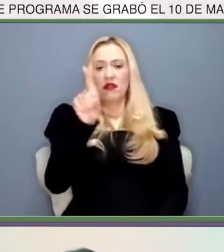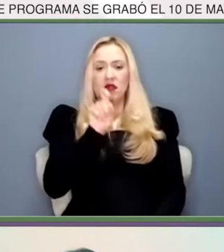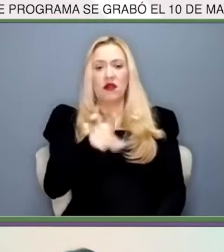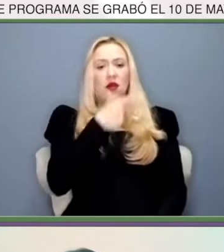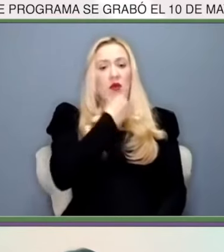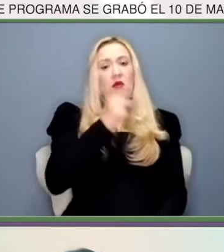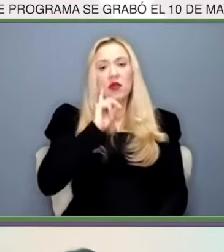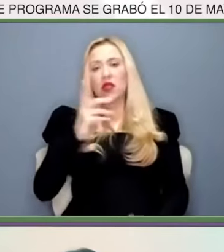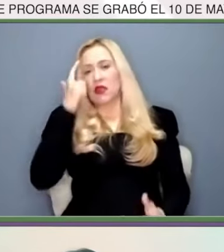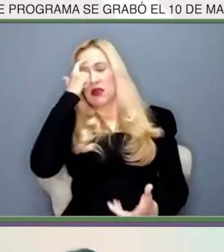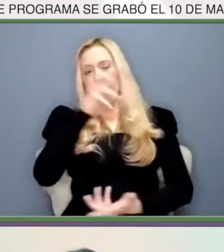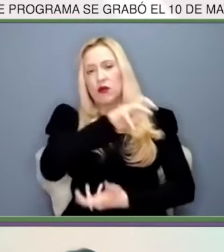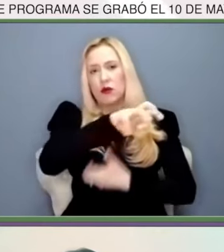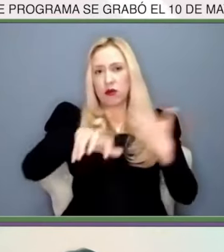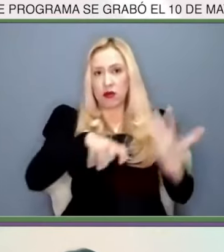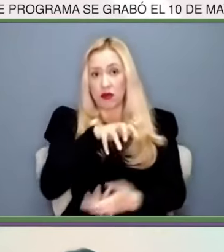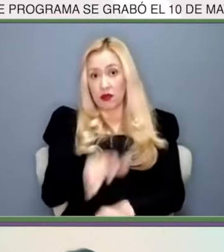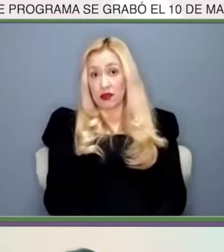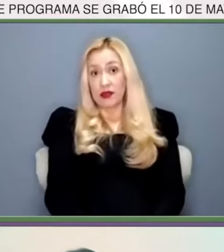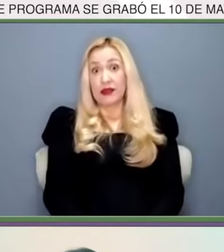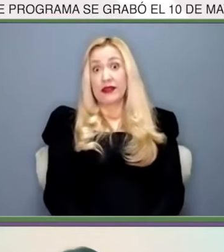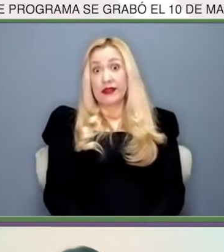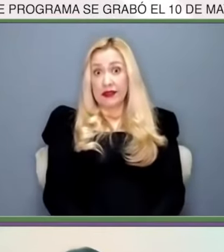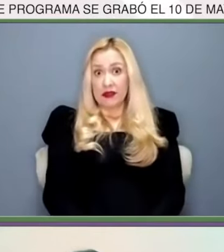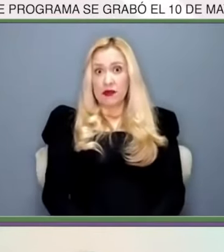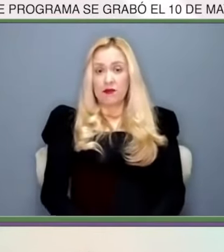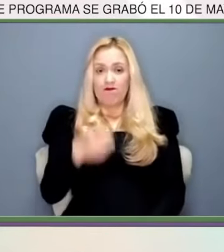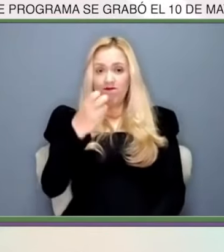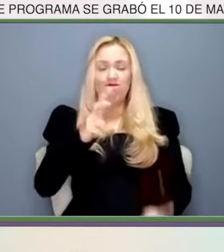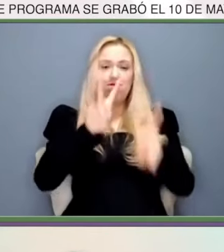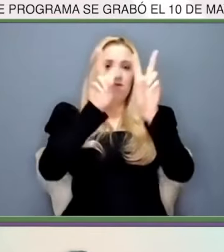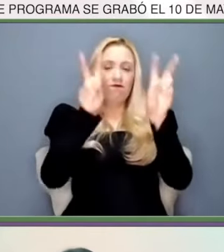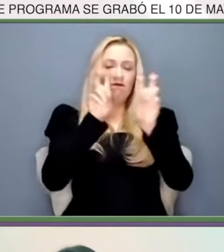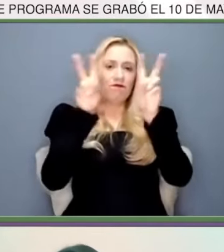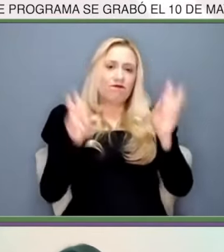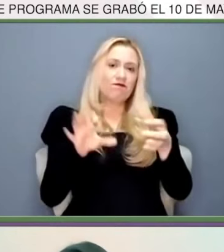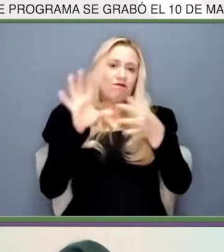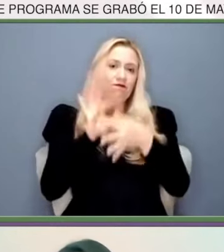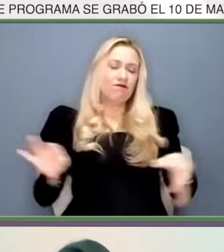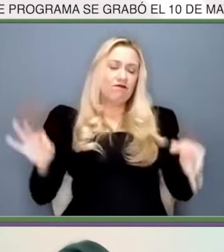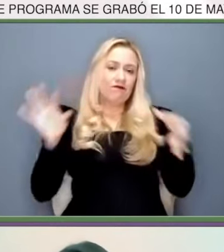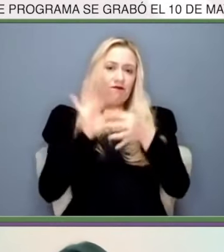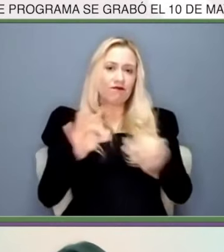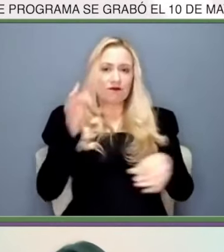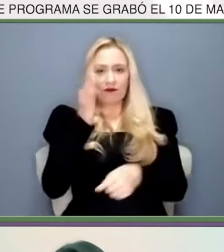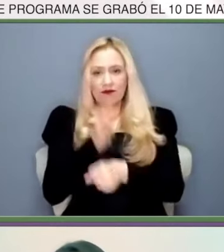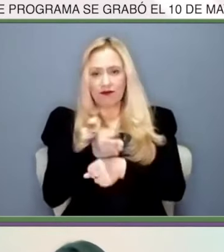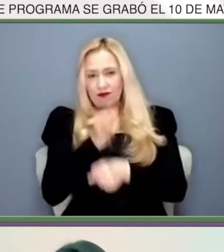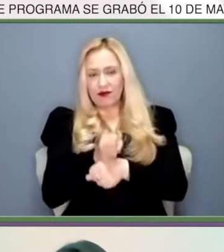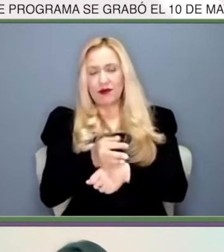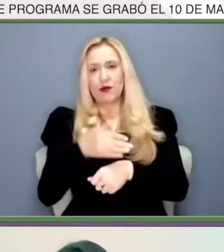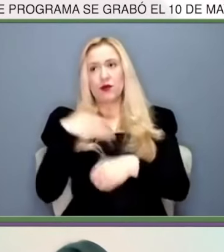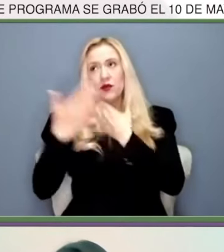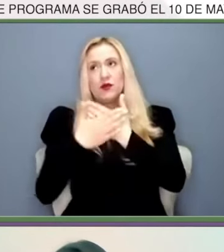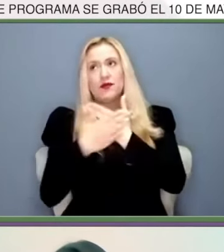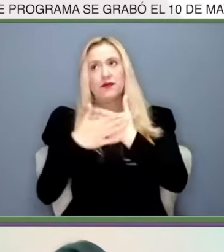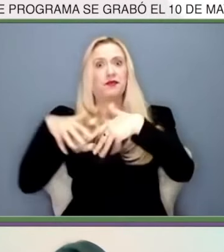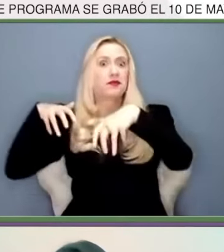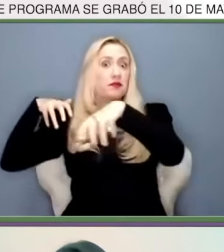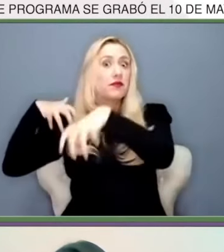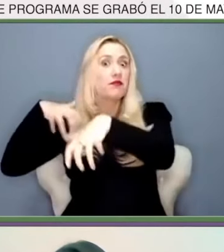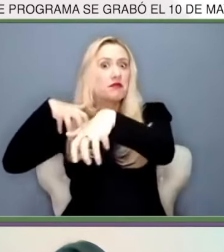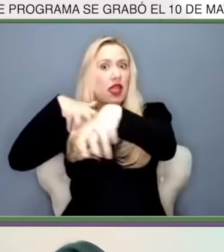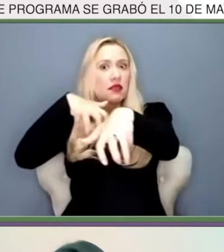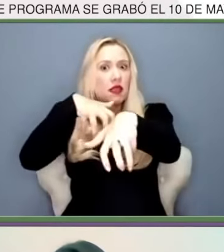pues, dentro de este lema y de estos temas que estamos abordando en esta próxima marcha,